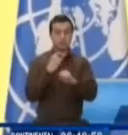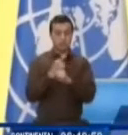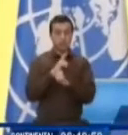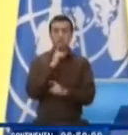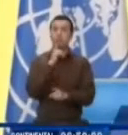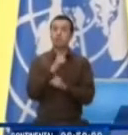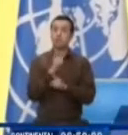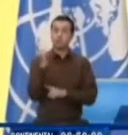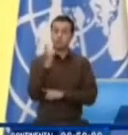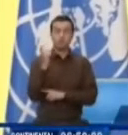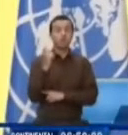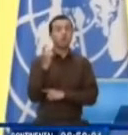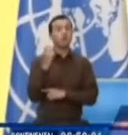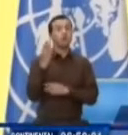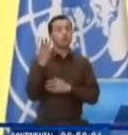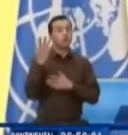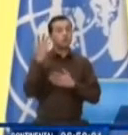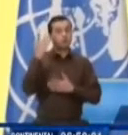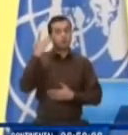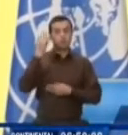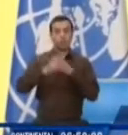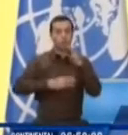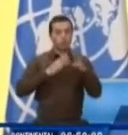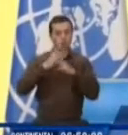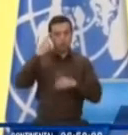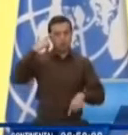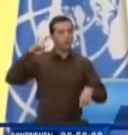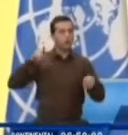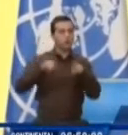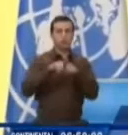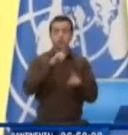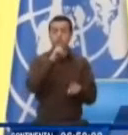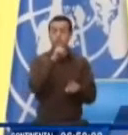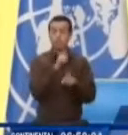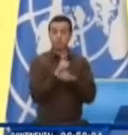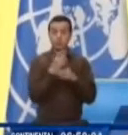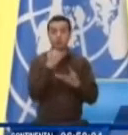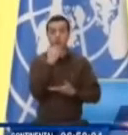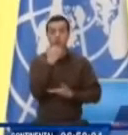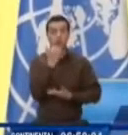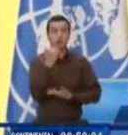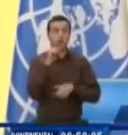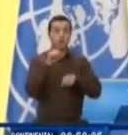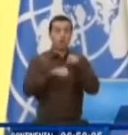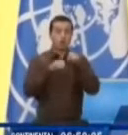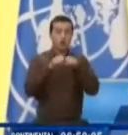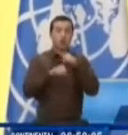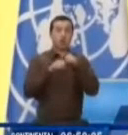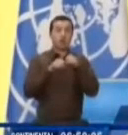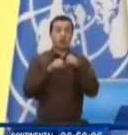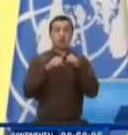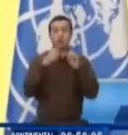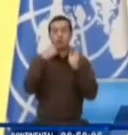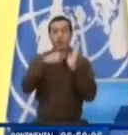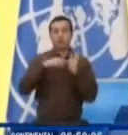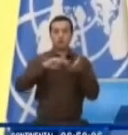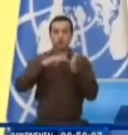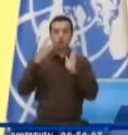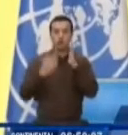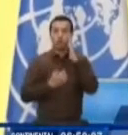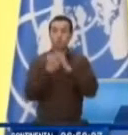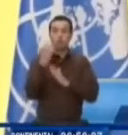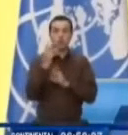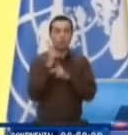exige un tratado mundial que declara las tecnologías que mitiguen el cambio climático y sus respectivos